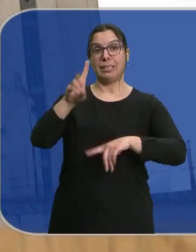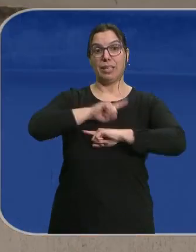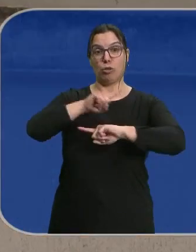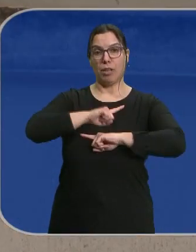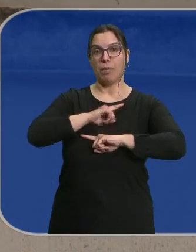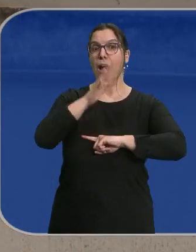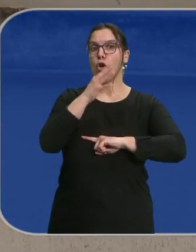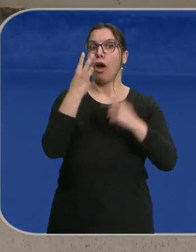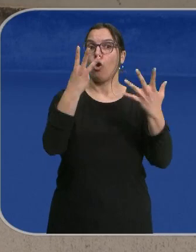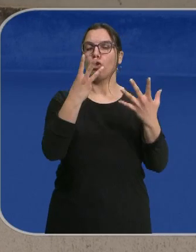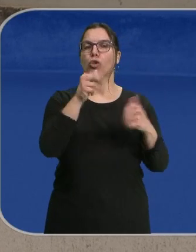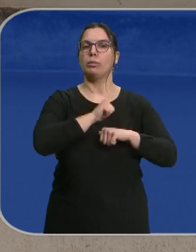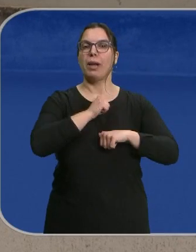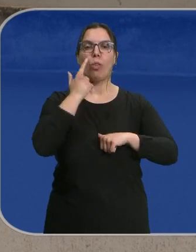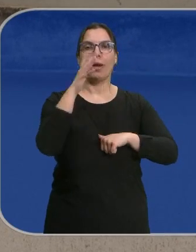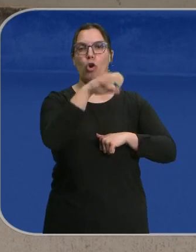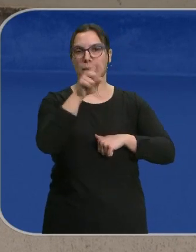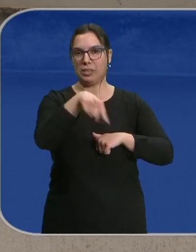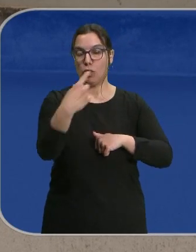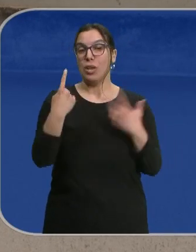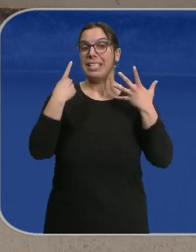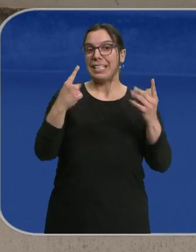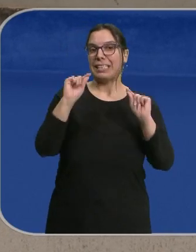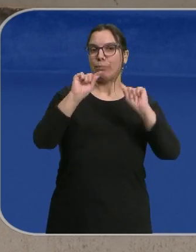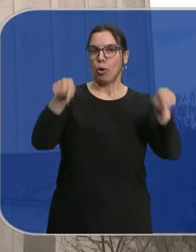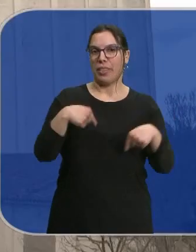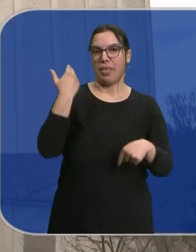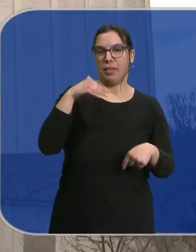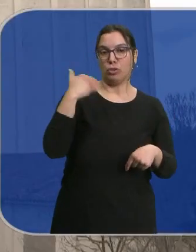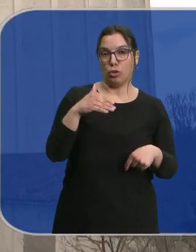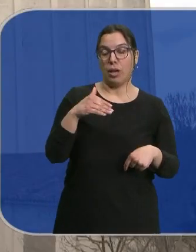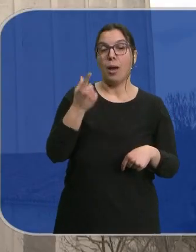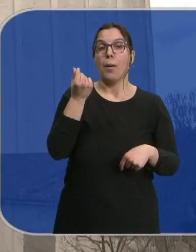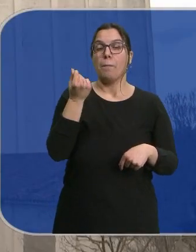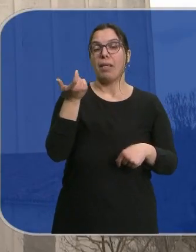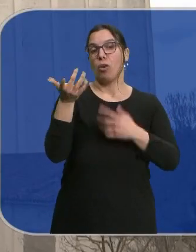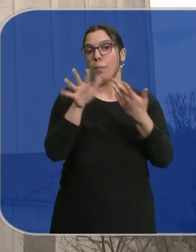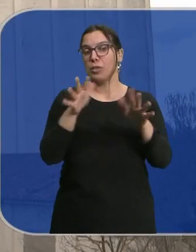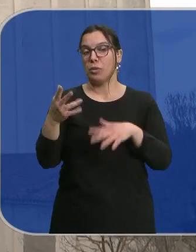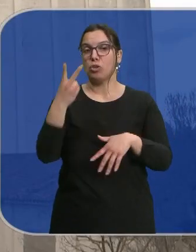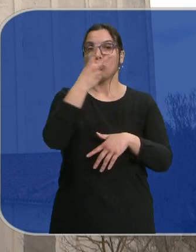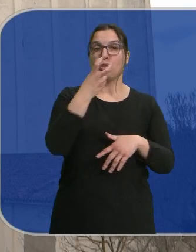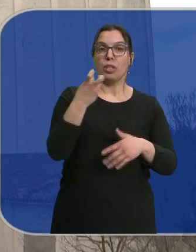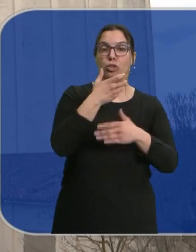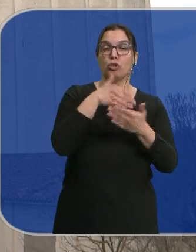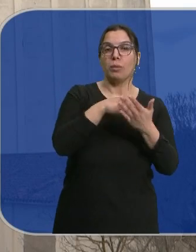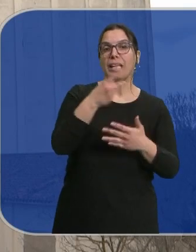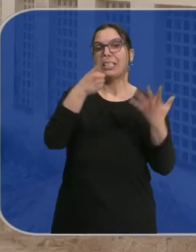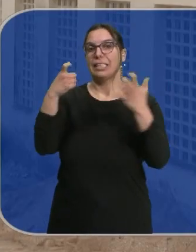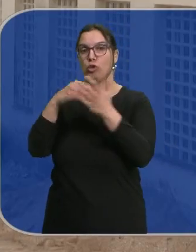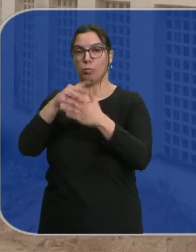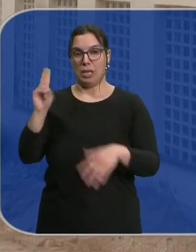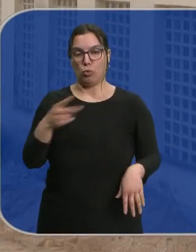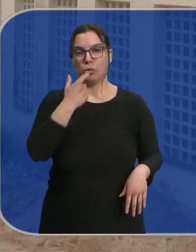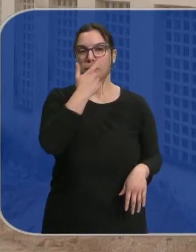8 de ellos siguen esperando comprador. 6 se ubican en la provincia de Soria y sus precios oscilan entre los 200.000 y los